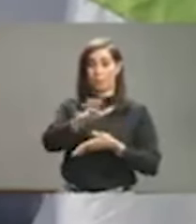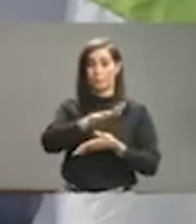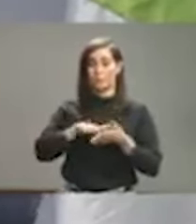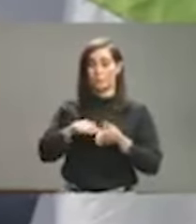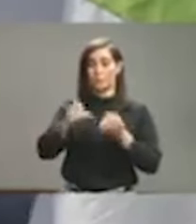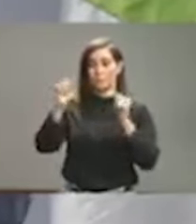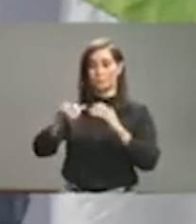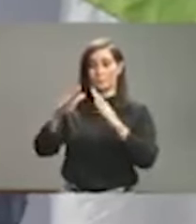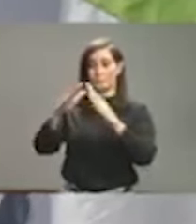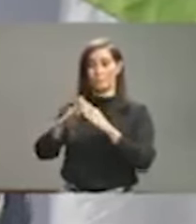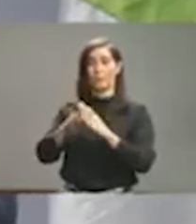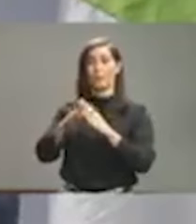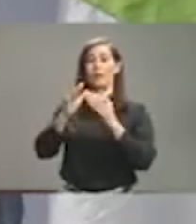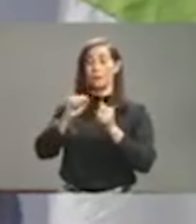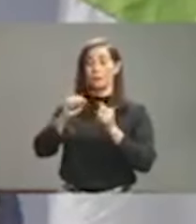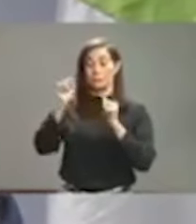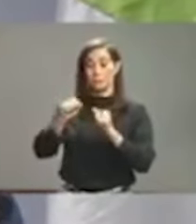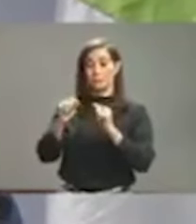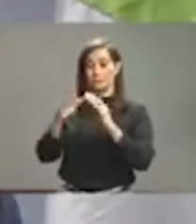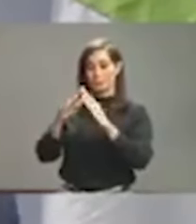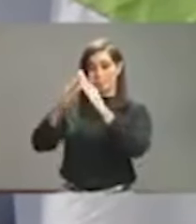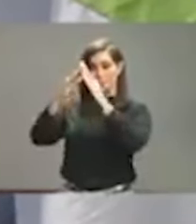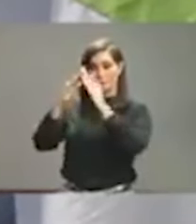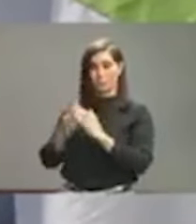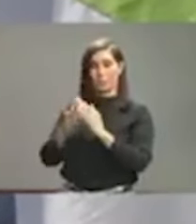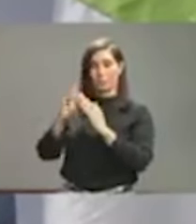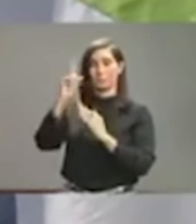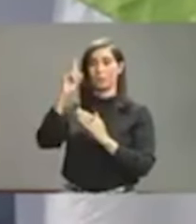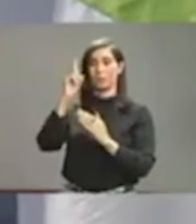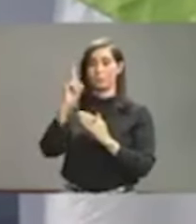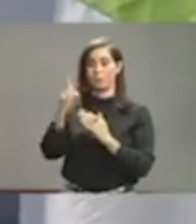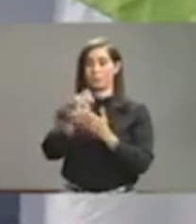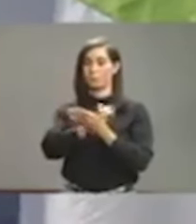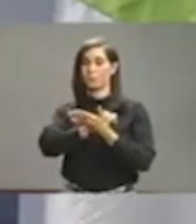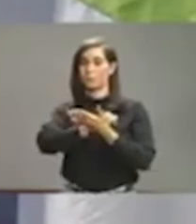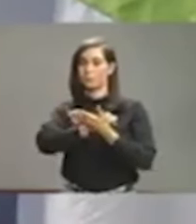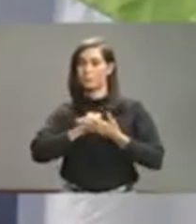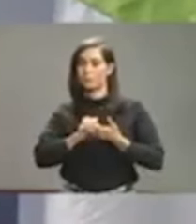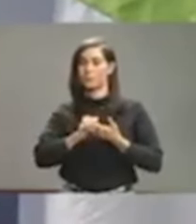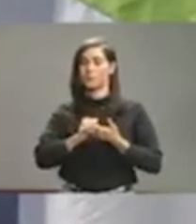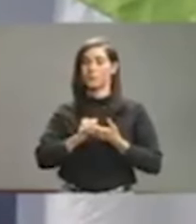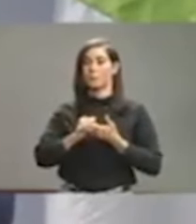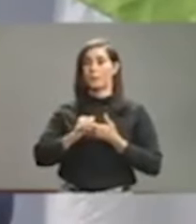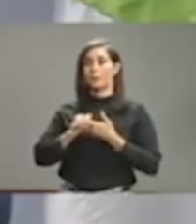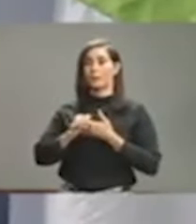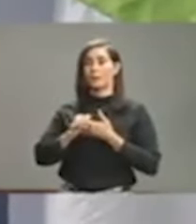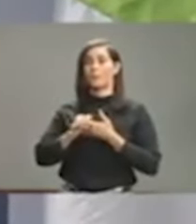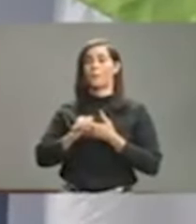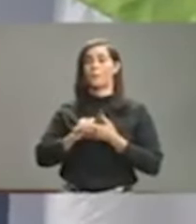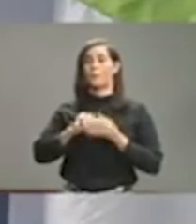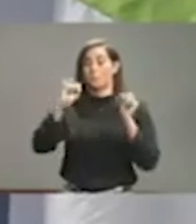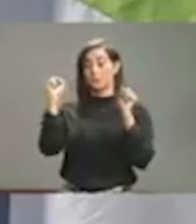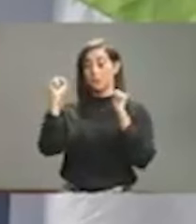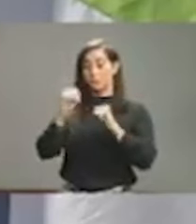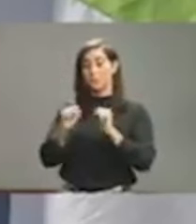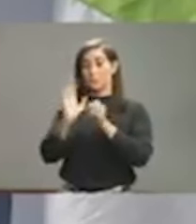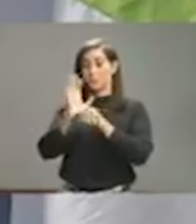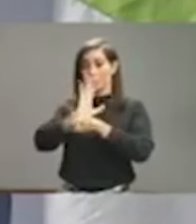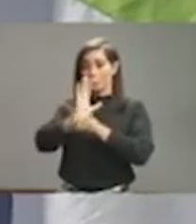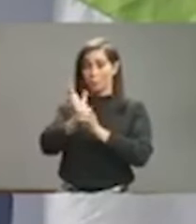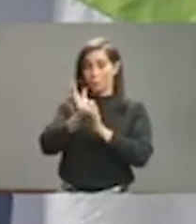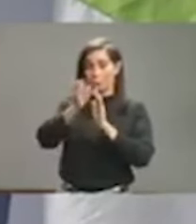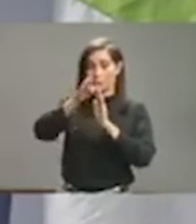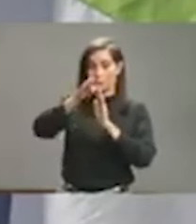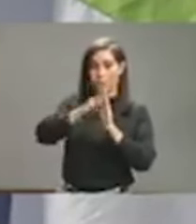pueda soportar ese aislamiento como debe darse para dar un toque de piedra fuerte